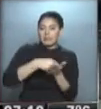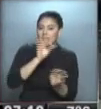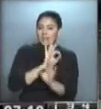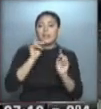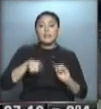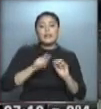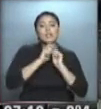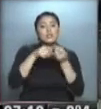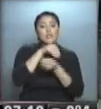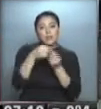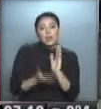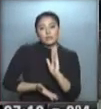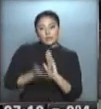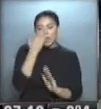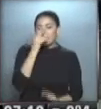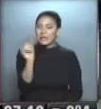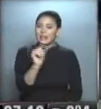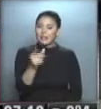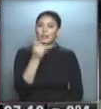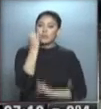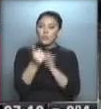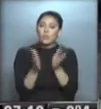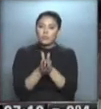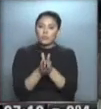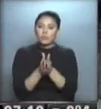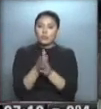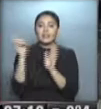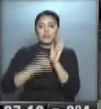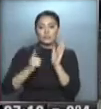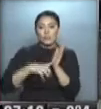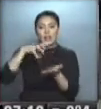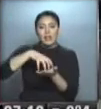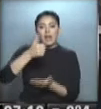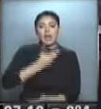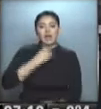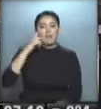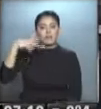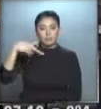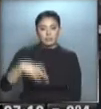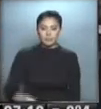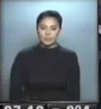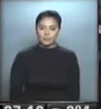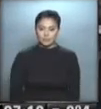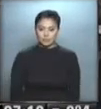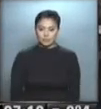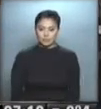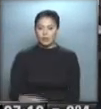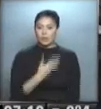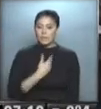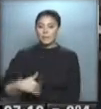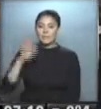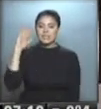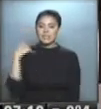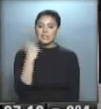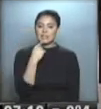asignaciones familiares enseguida vamos a estar hablando con ricardo echegaray titular de la afip y que hemos resuelto bajo